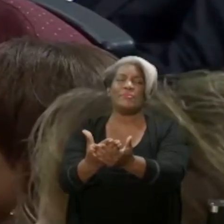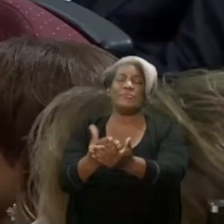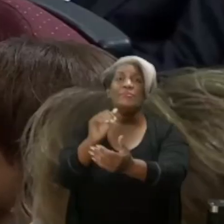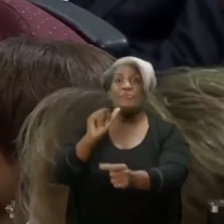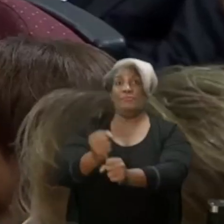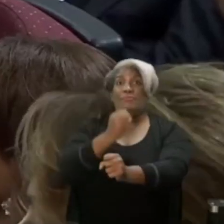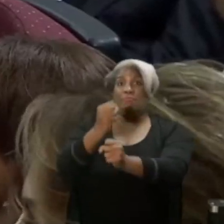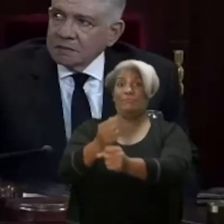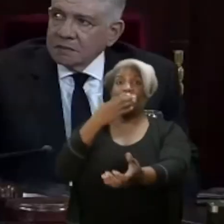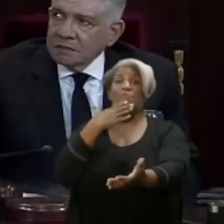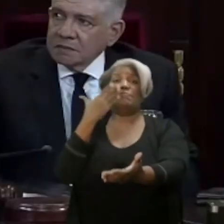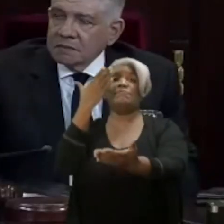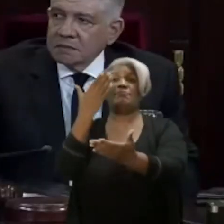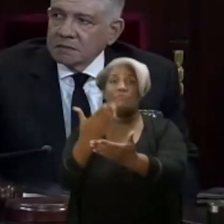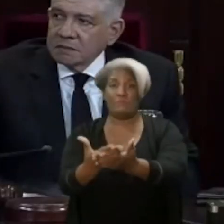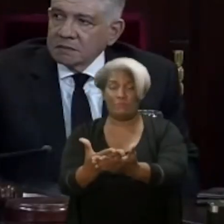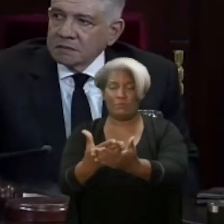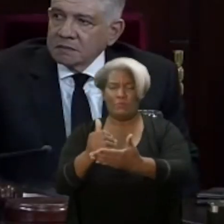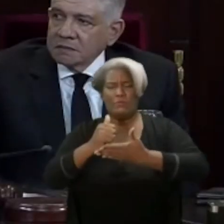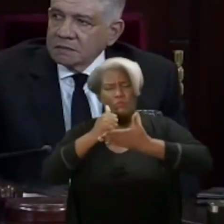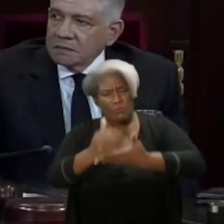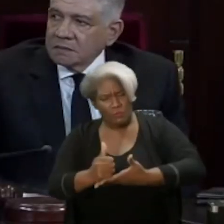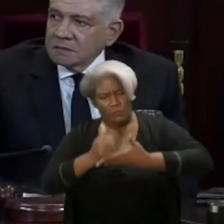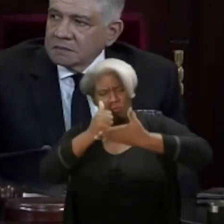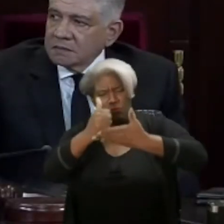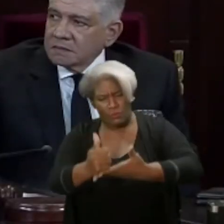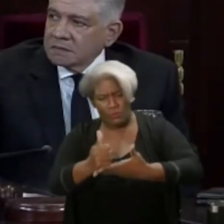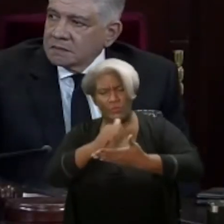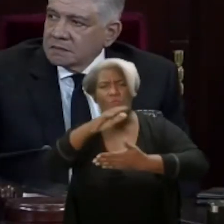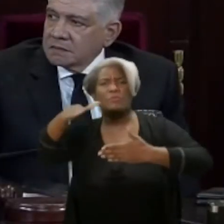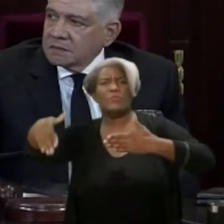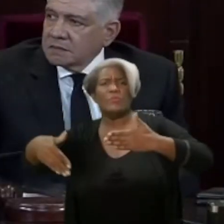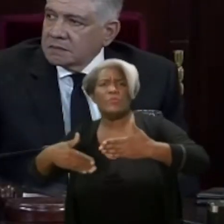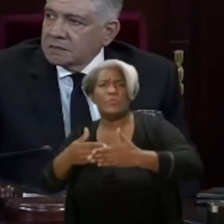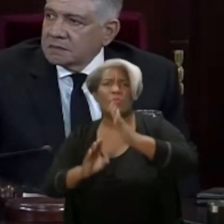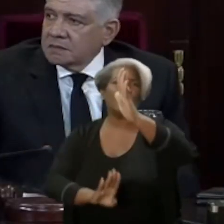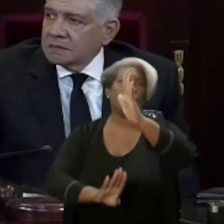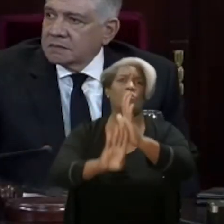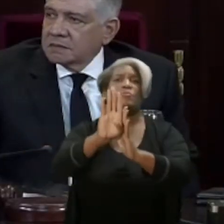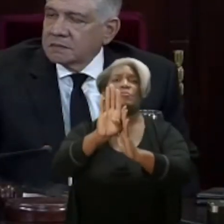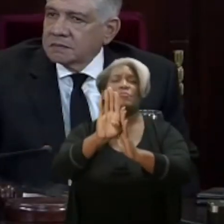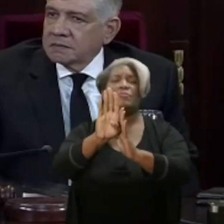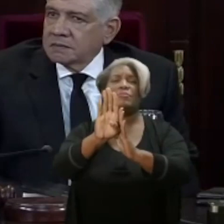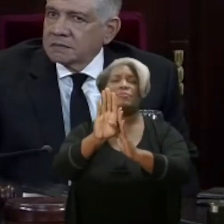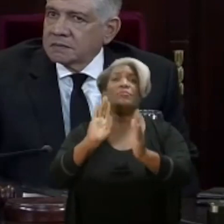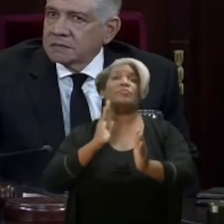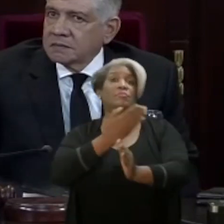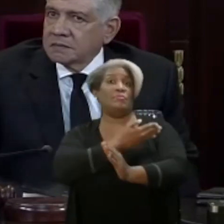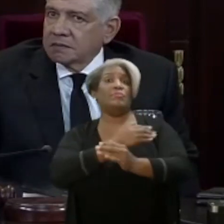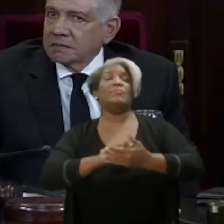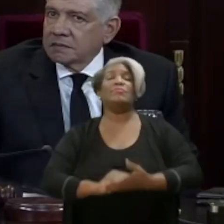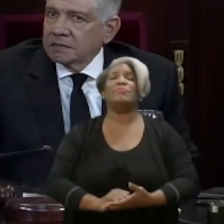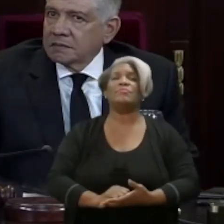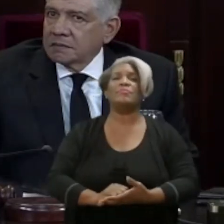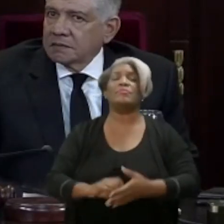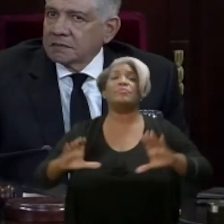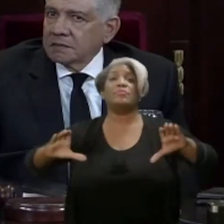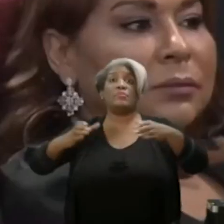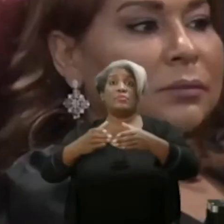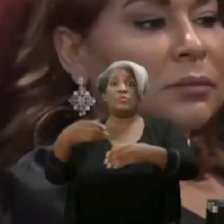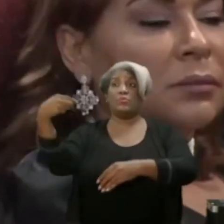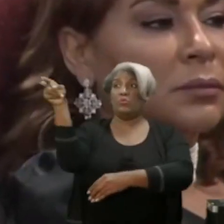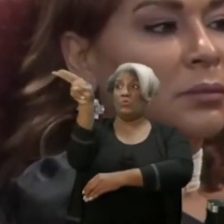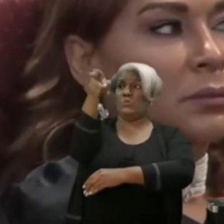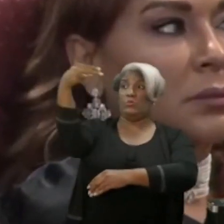Este buen desempeño sigue contribuyendo mucho a la estabilidad de la tasa de cambio de nuestro país. El sector de hoteles, bares